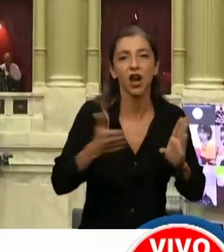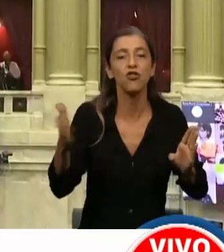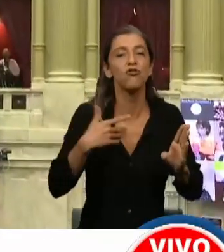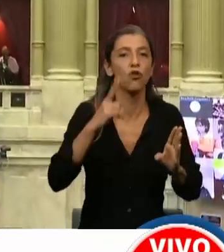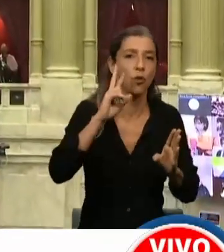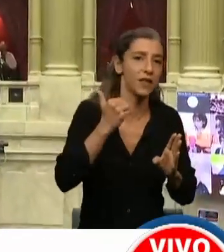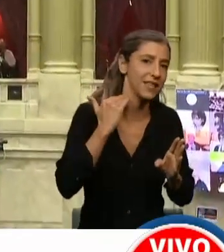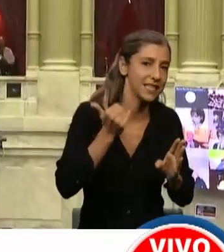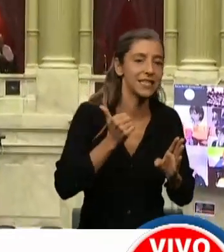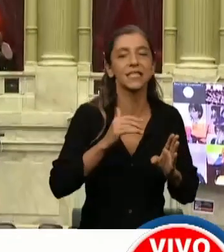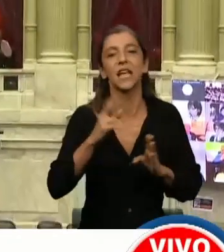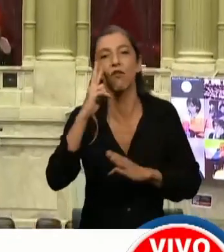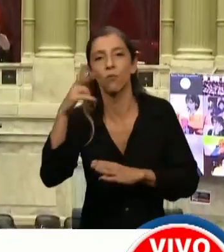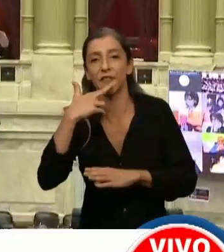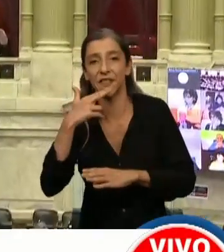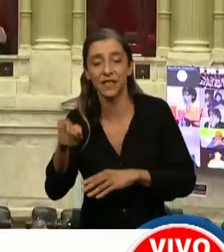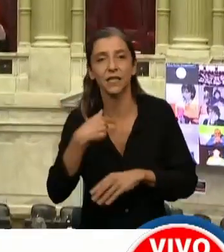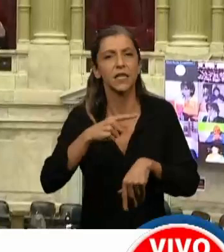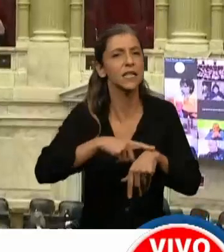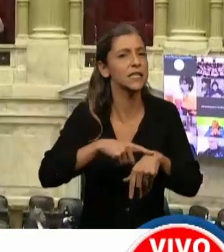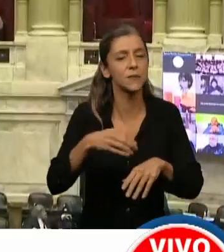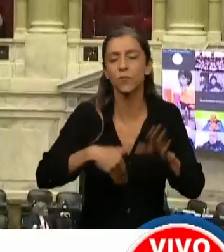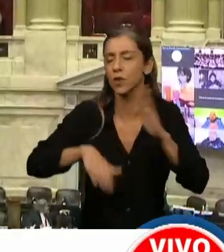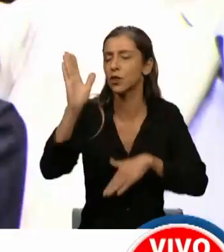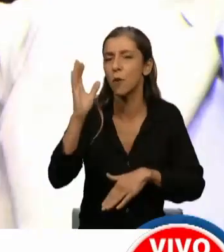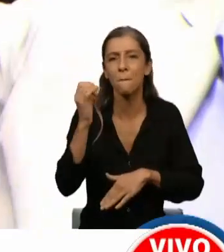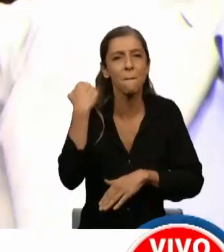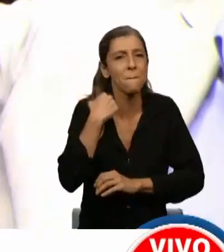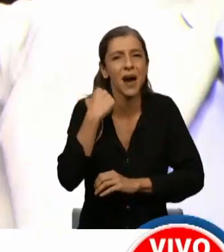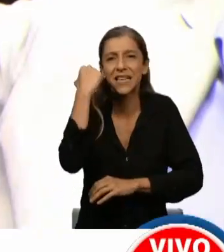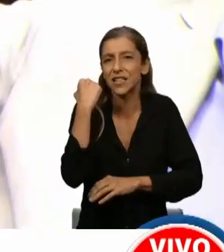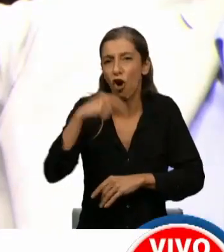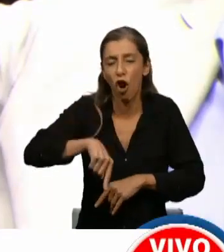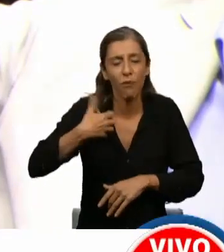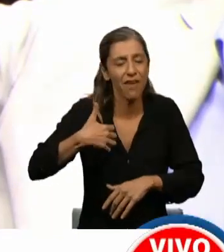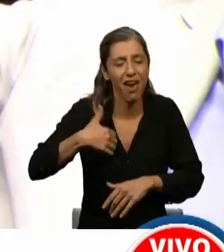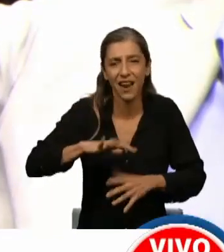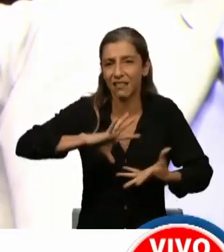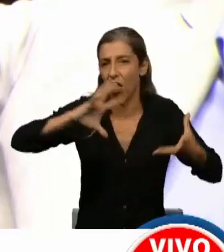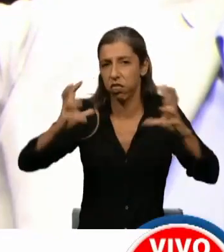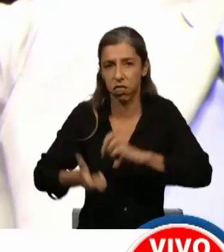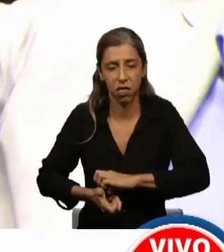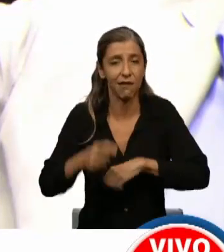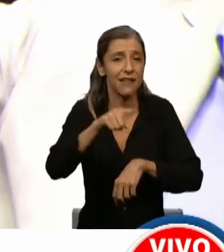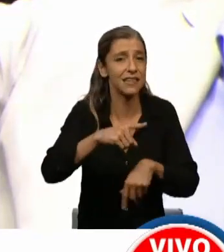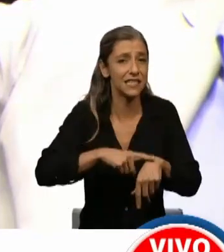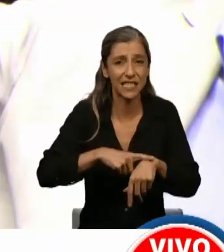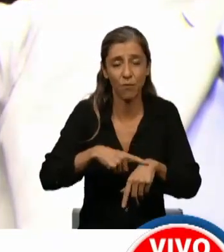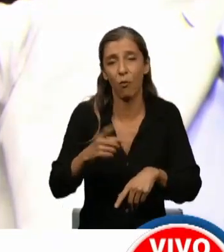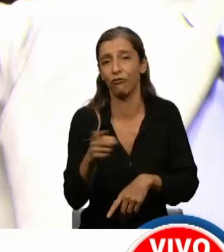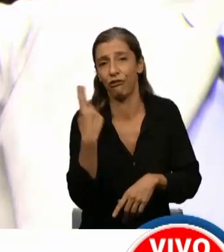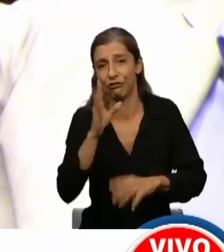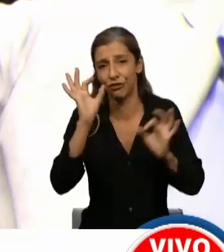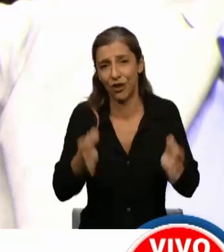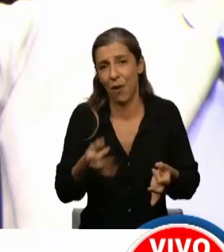bicicleta financiera más destructiva que sufrió la historia económica de nuestro país. Bicicleta financiera que, por supuesto, no